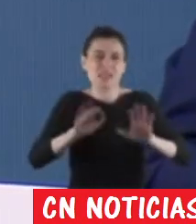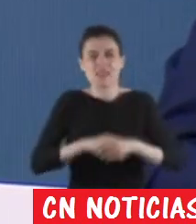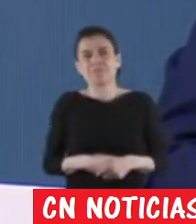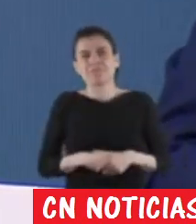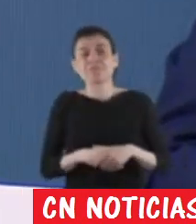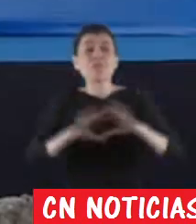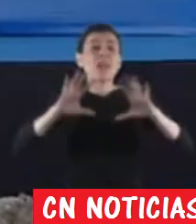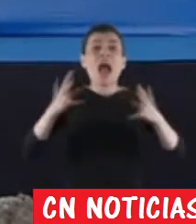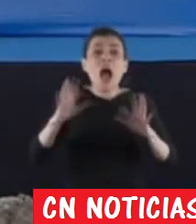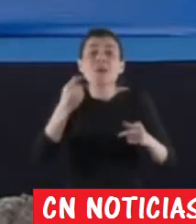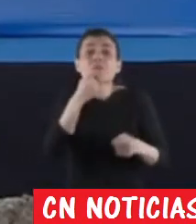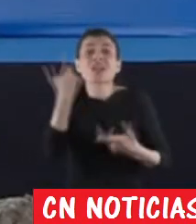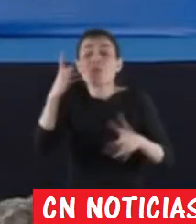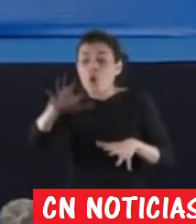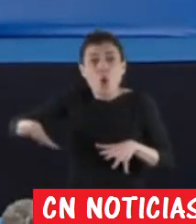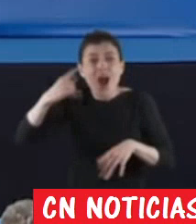Hay veces que